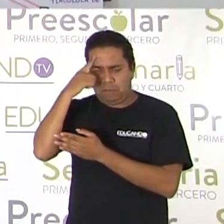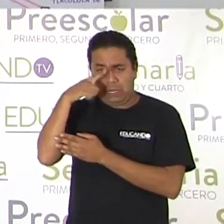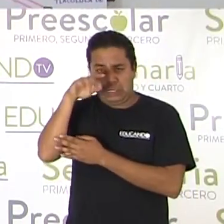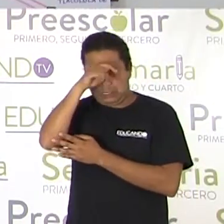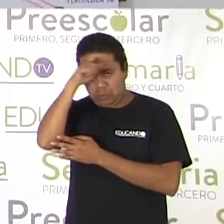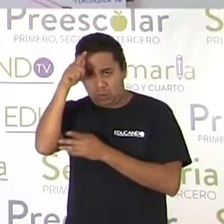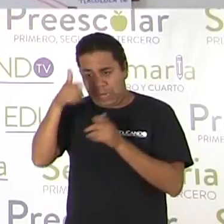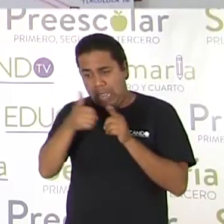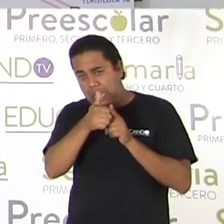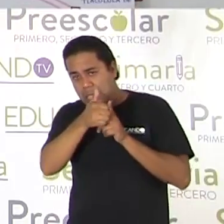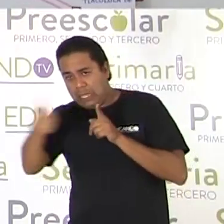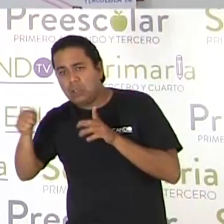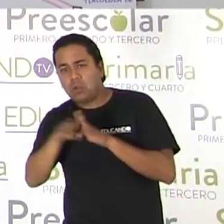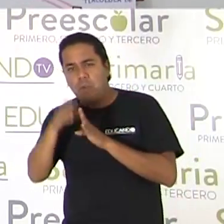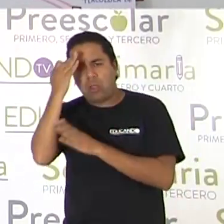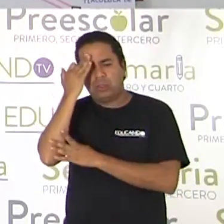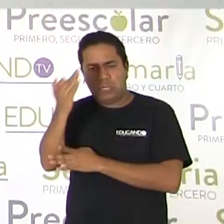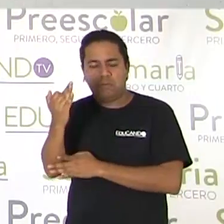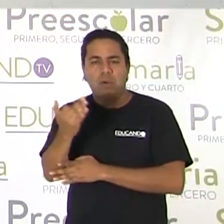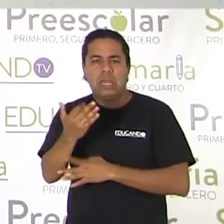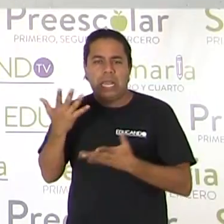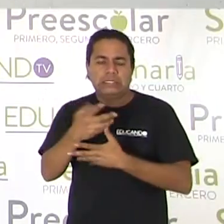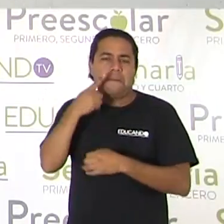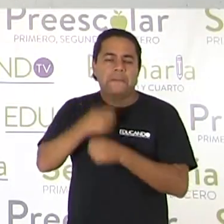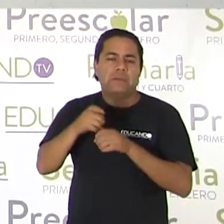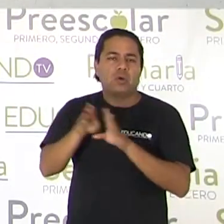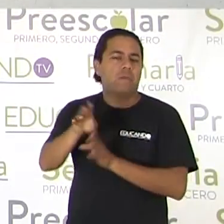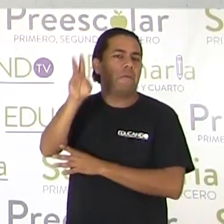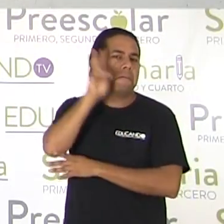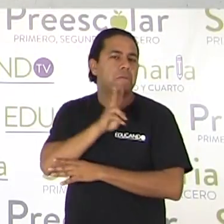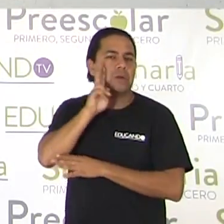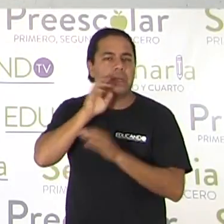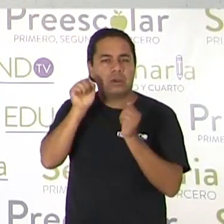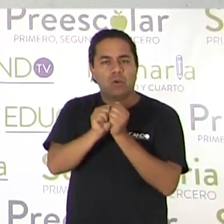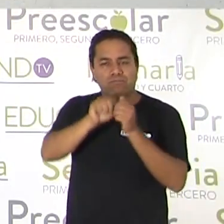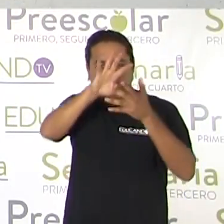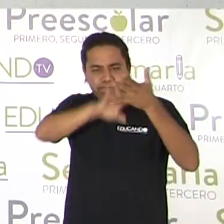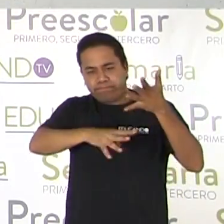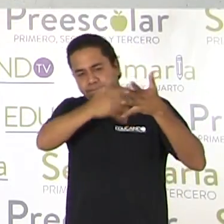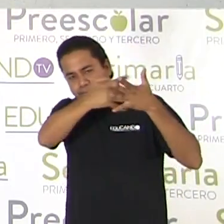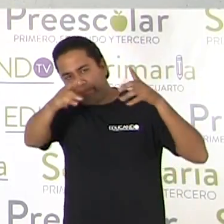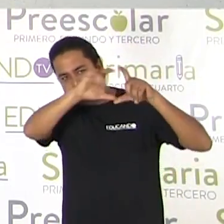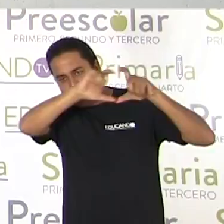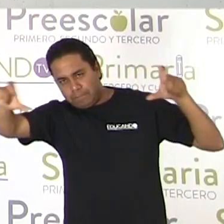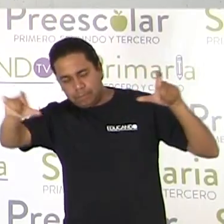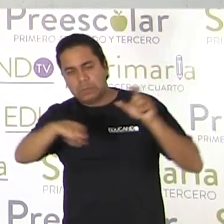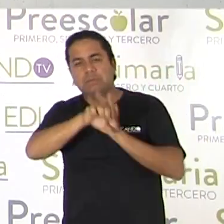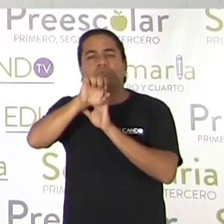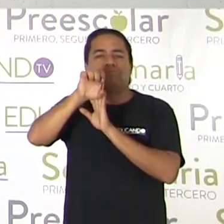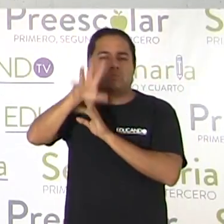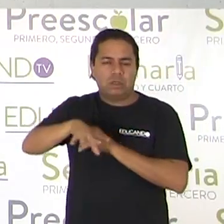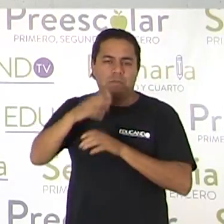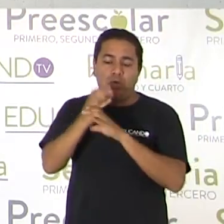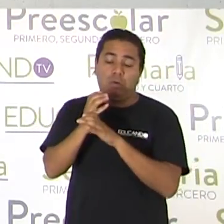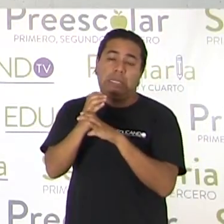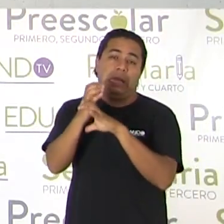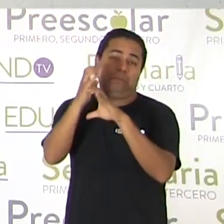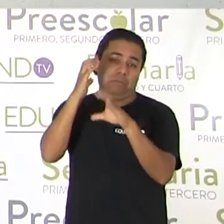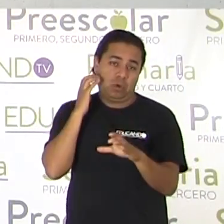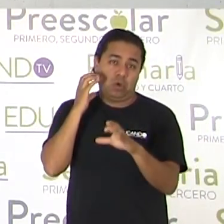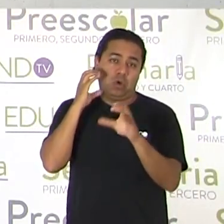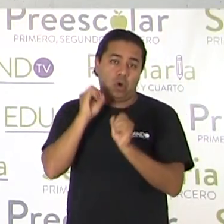de Matamoros. Para ello hicimos una primera estimación con este cuadro que estamos aquí, si el viaje es en autobús o